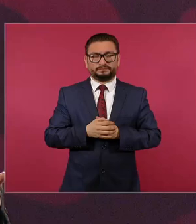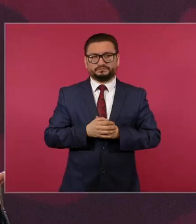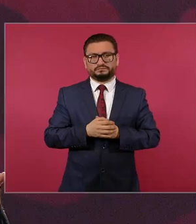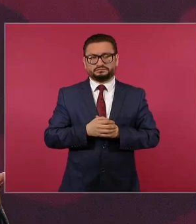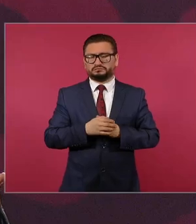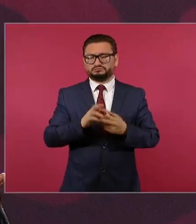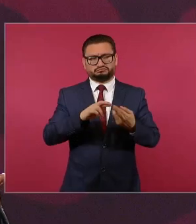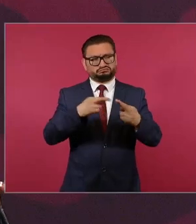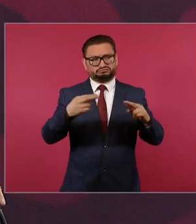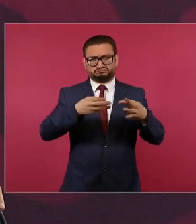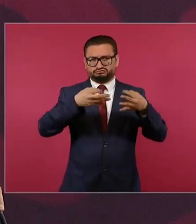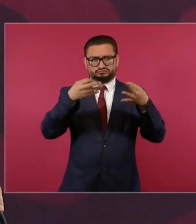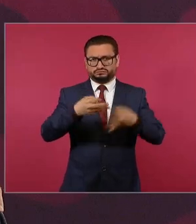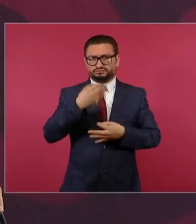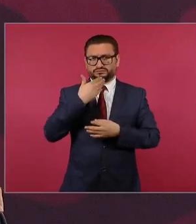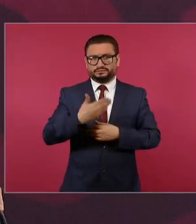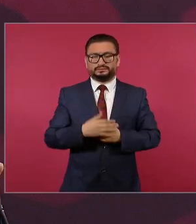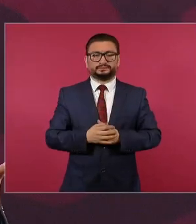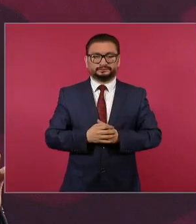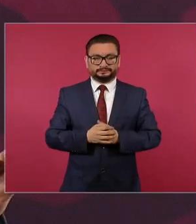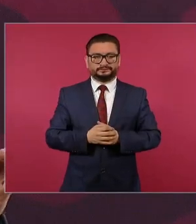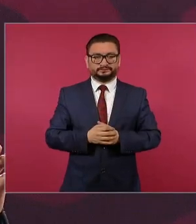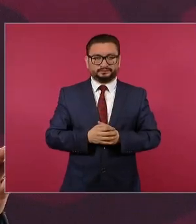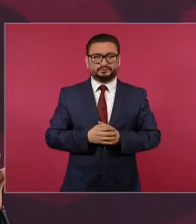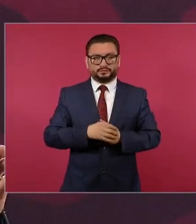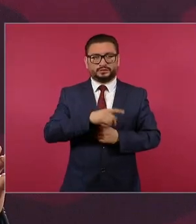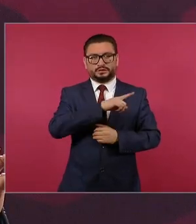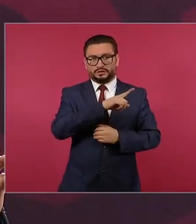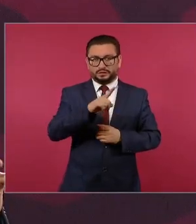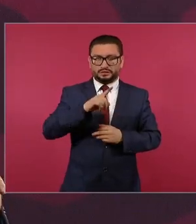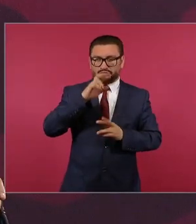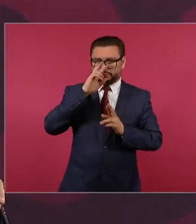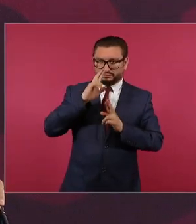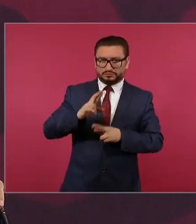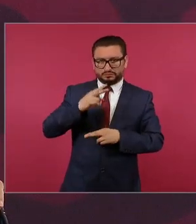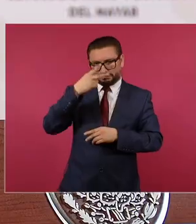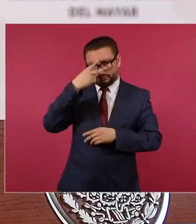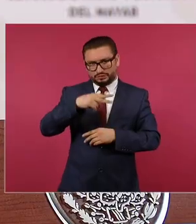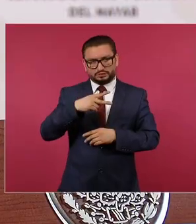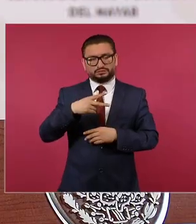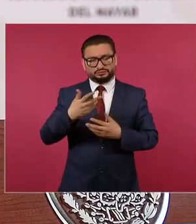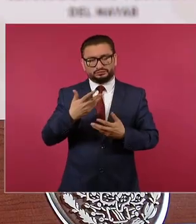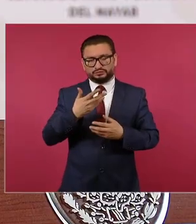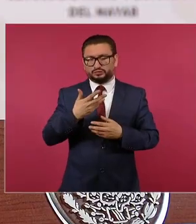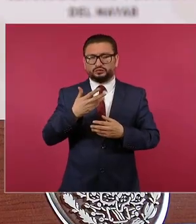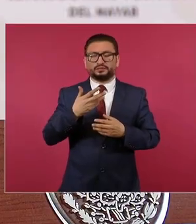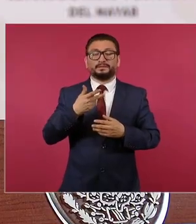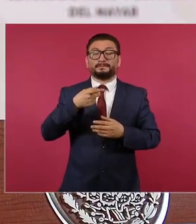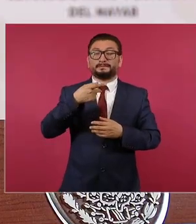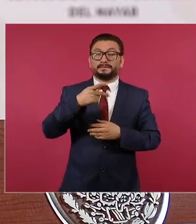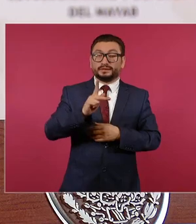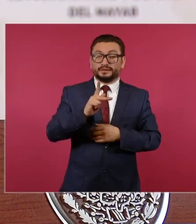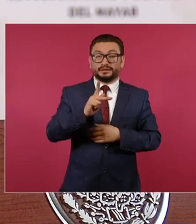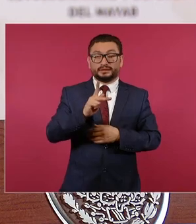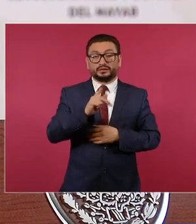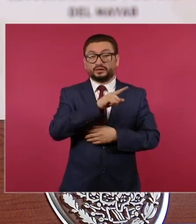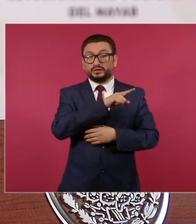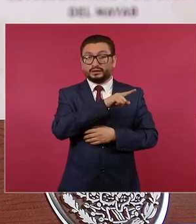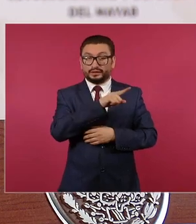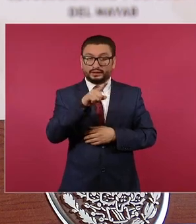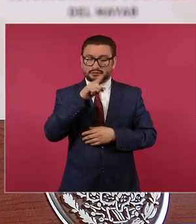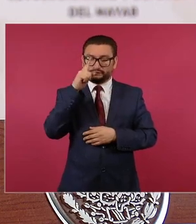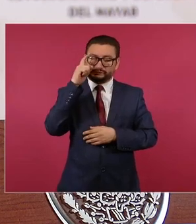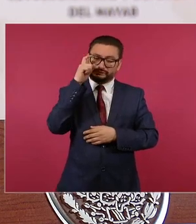extraordinaria la relación con el presidente Biden y son respetuosos de nuestra soberanía. Pero les cuesta trabajo.